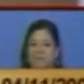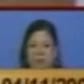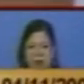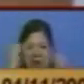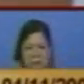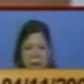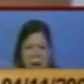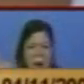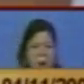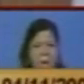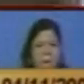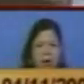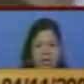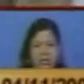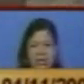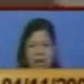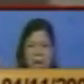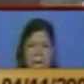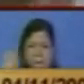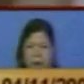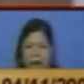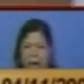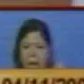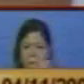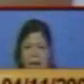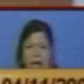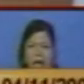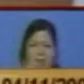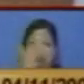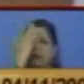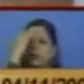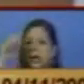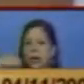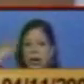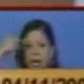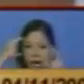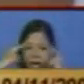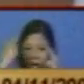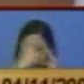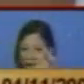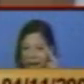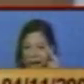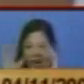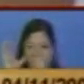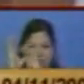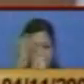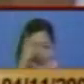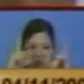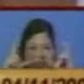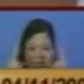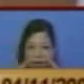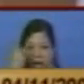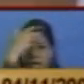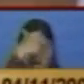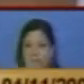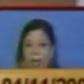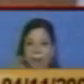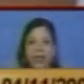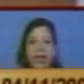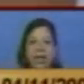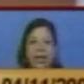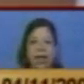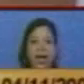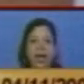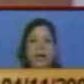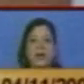Agrediendo a la policía. Y ahí están, sabemos quiénes son porque están los rostros. Ni siquiera se tapan,